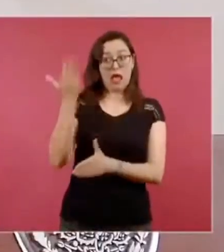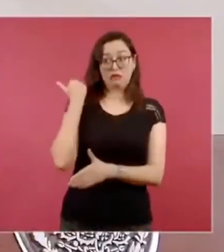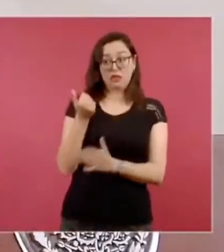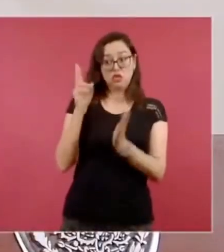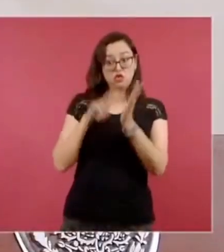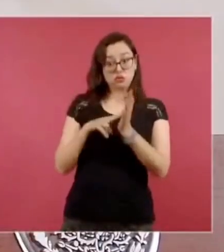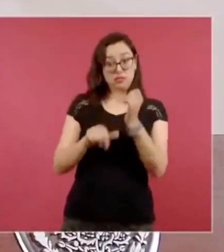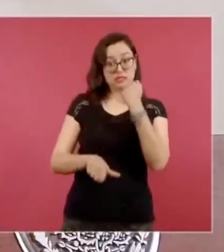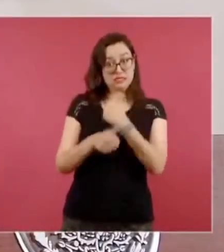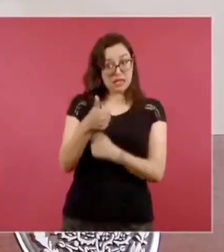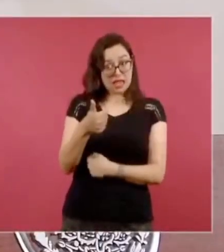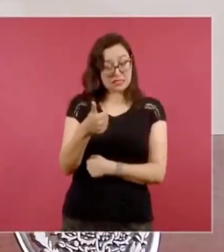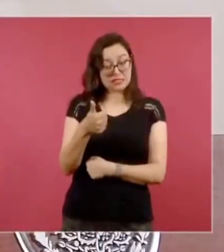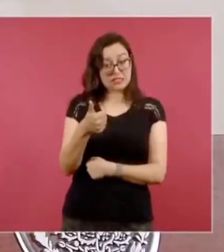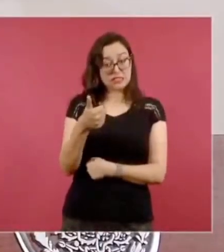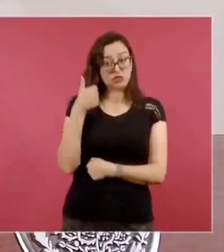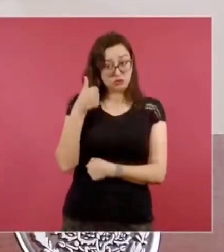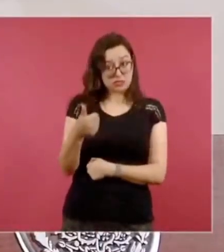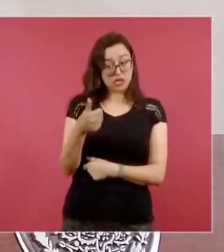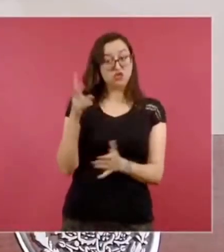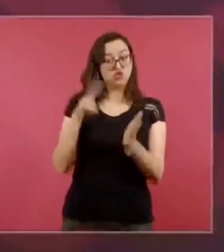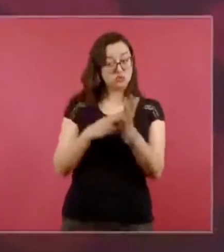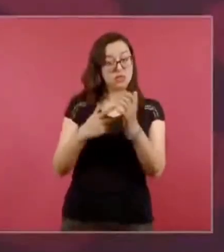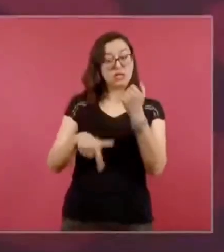el 12, porque en el